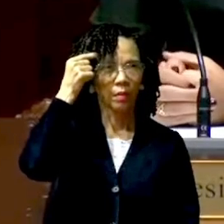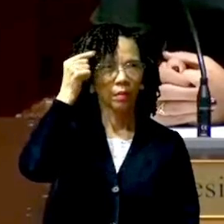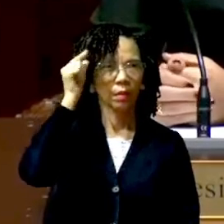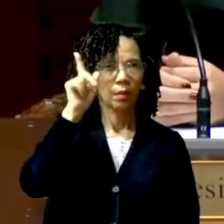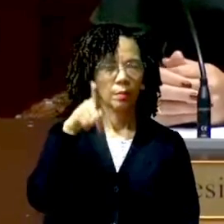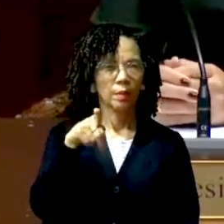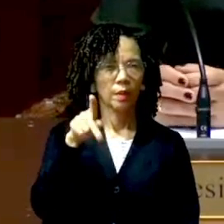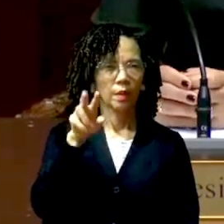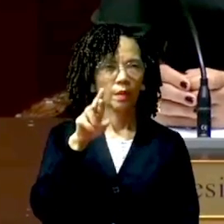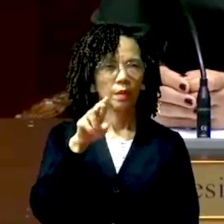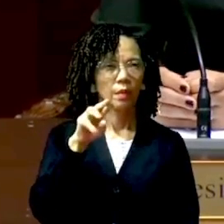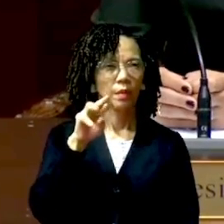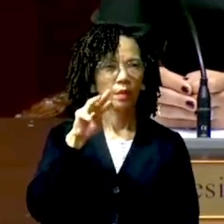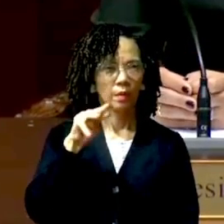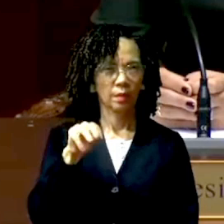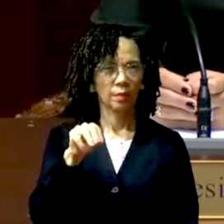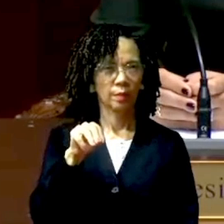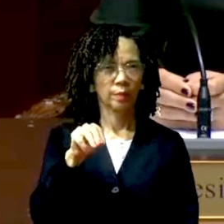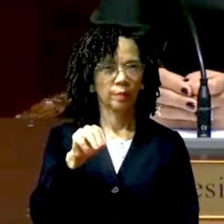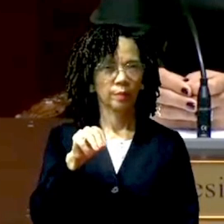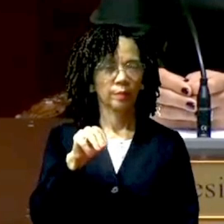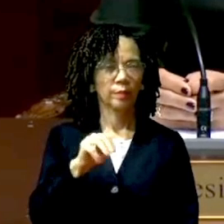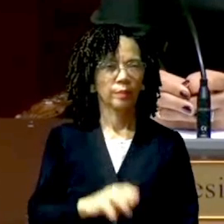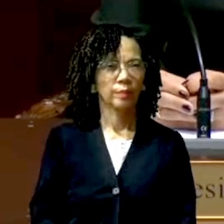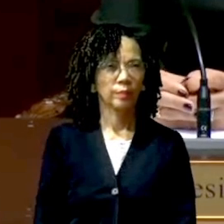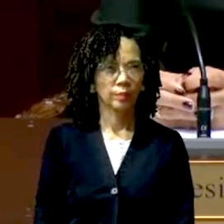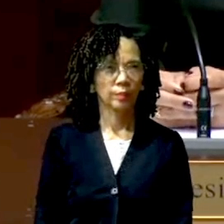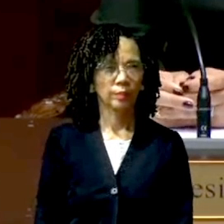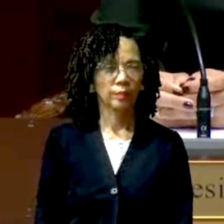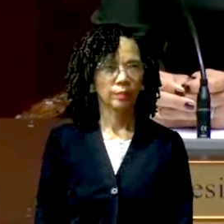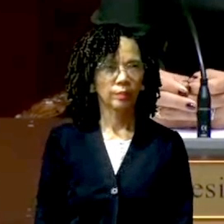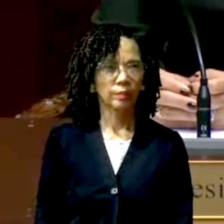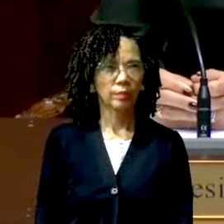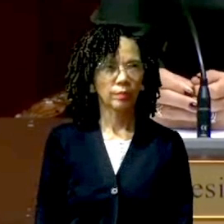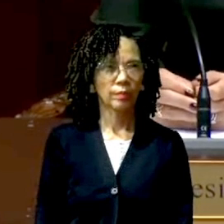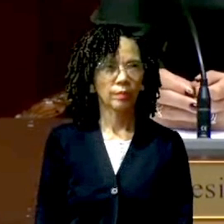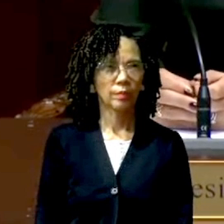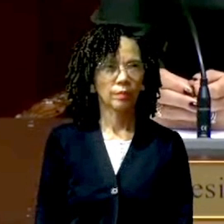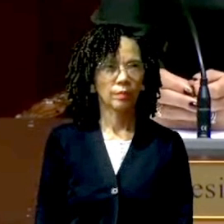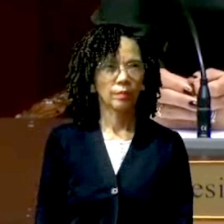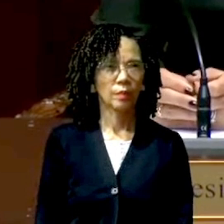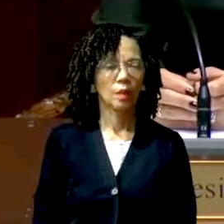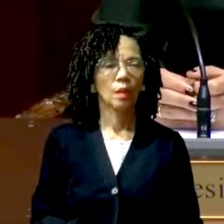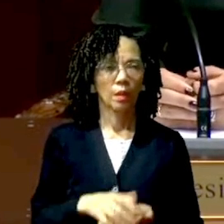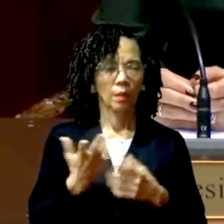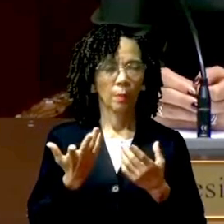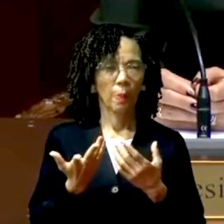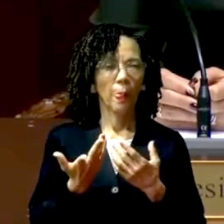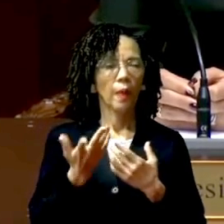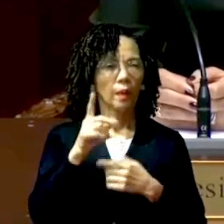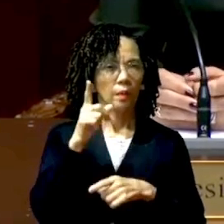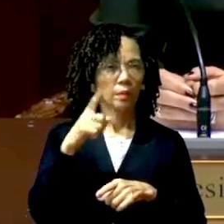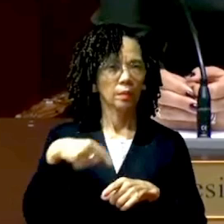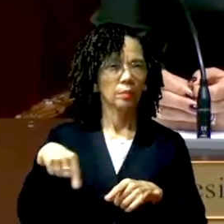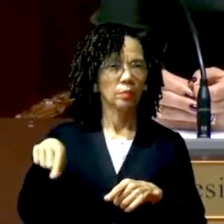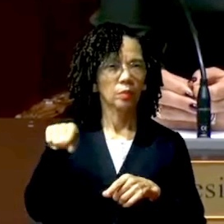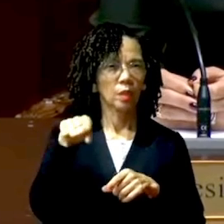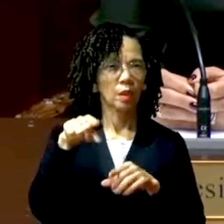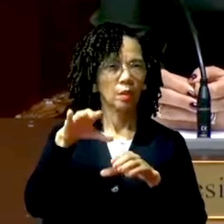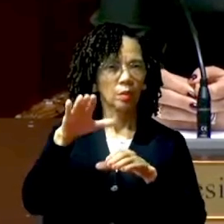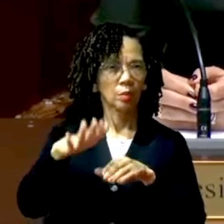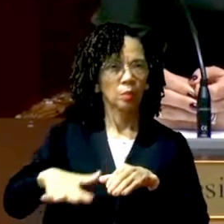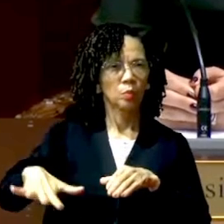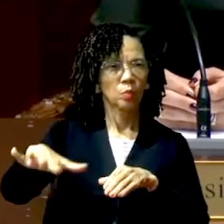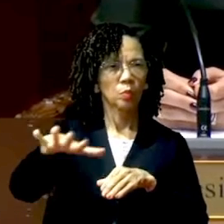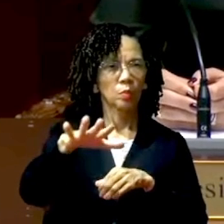Revolucionario Moderno, en representación de Santo Domingo Norte o circunscripción número 6.